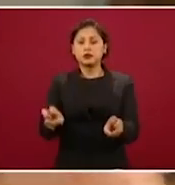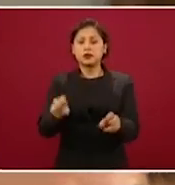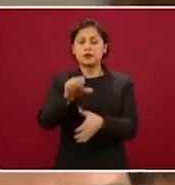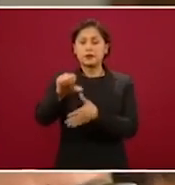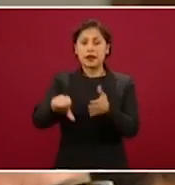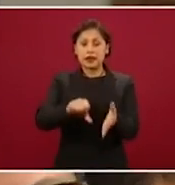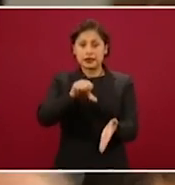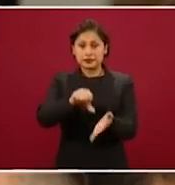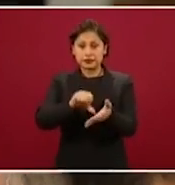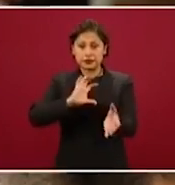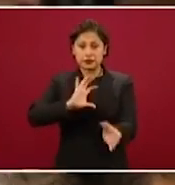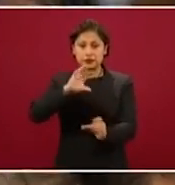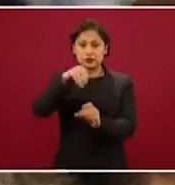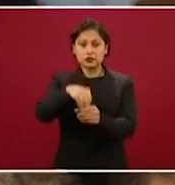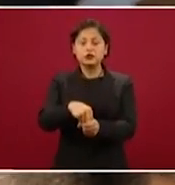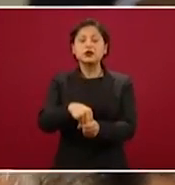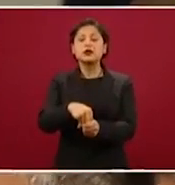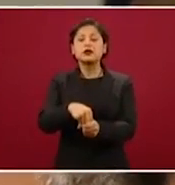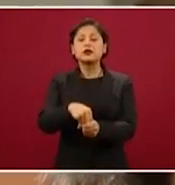la,